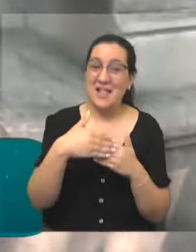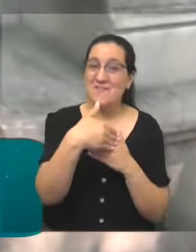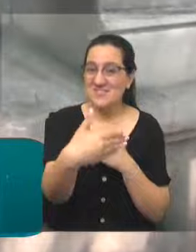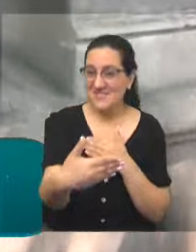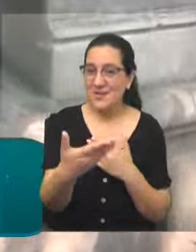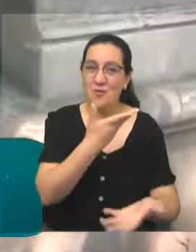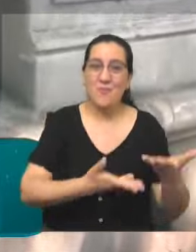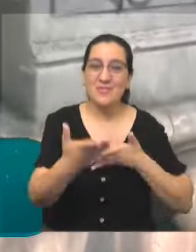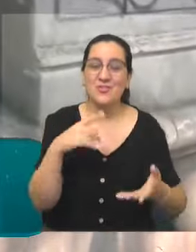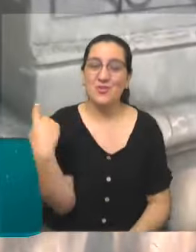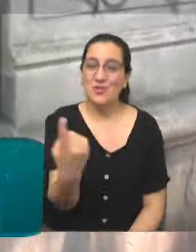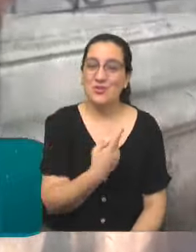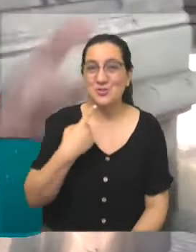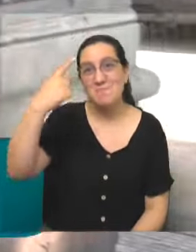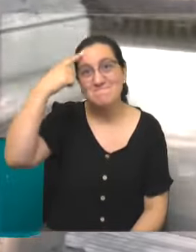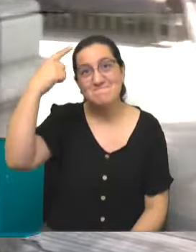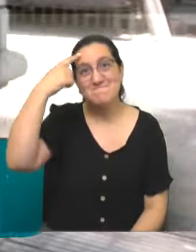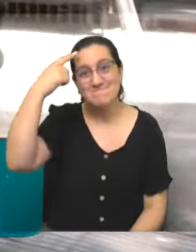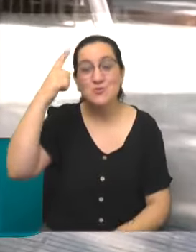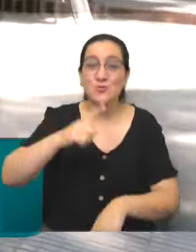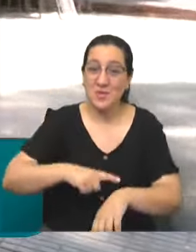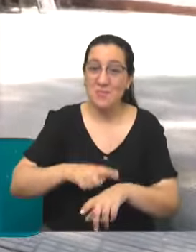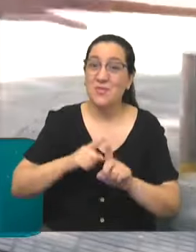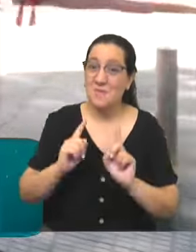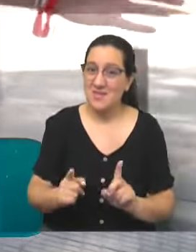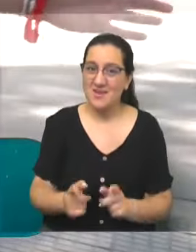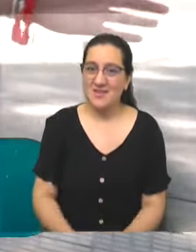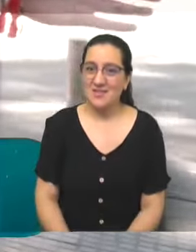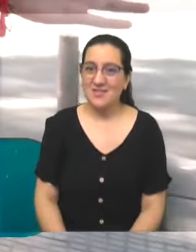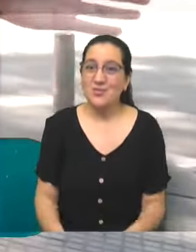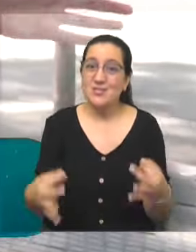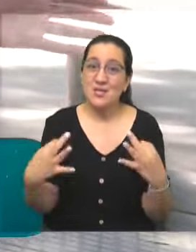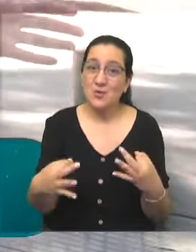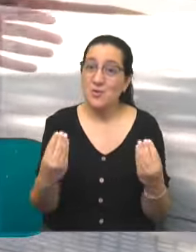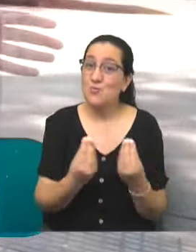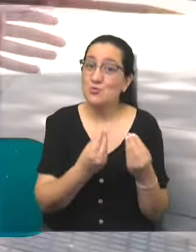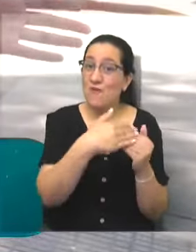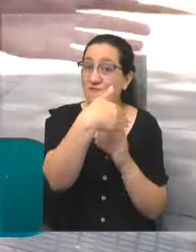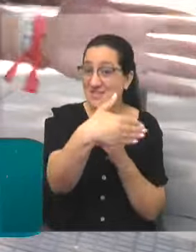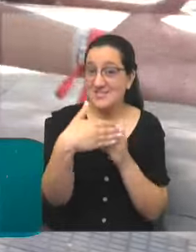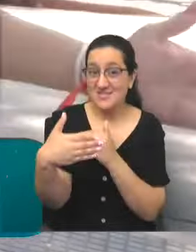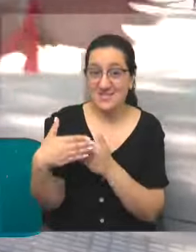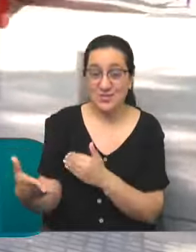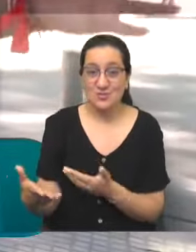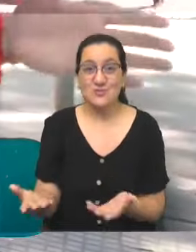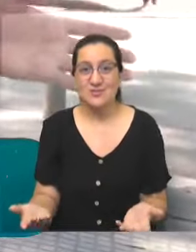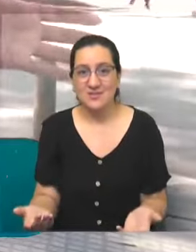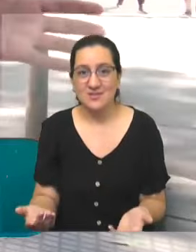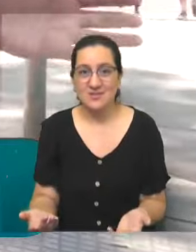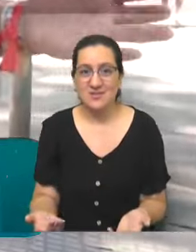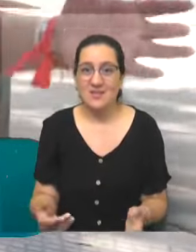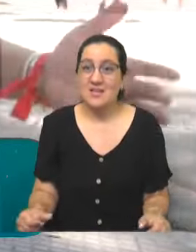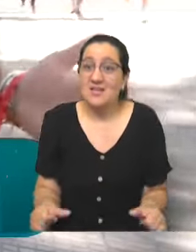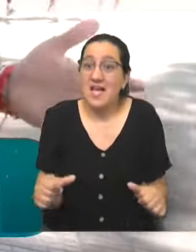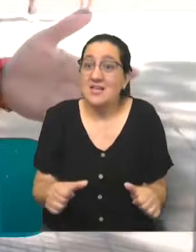Fito, compartiendo con nosotros sus pensamientos, su tiempo también. Todo donde compartió. Seguramente muchos vecinos y vecinas, viste que nada, realizan